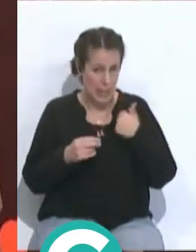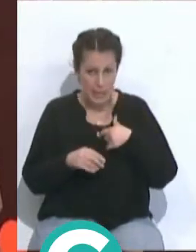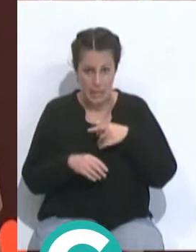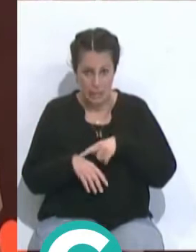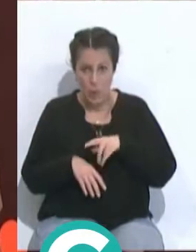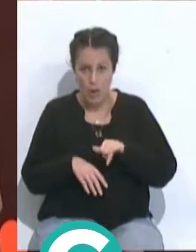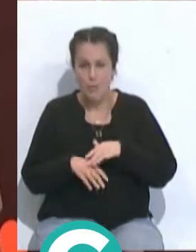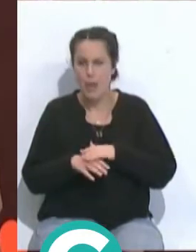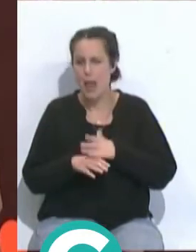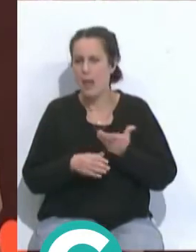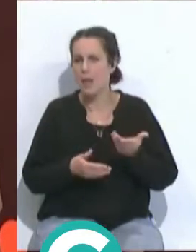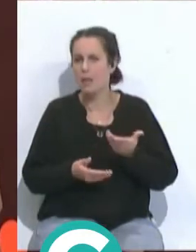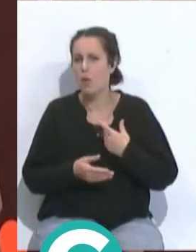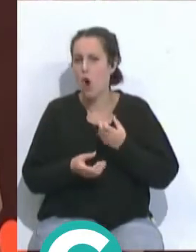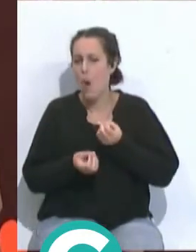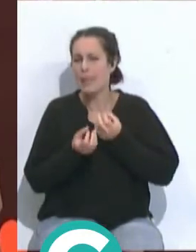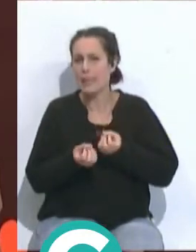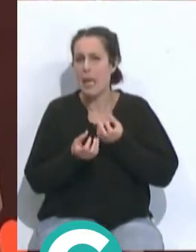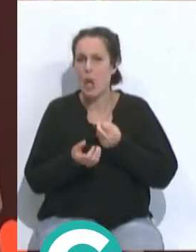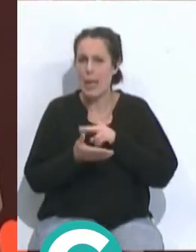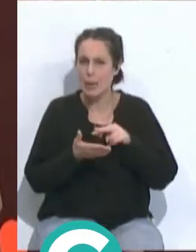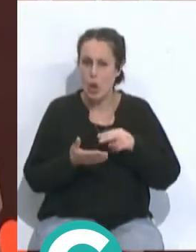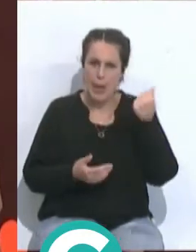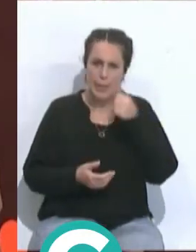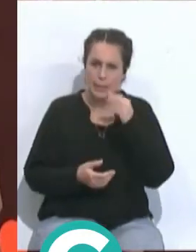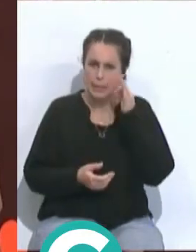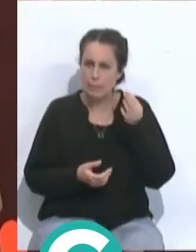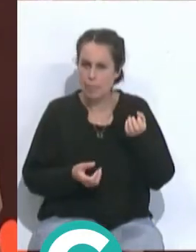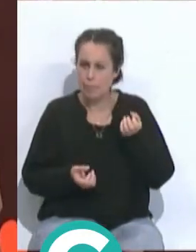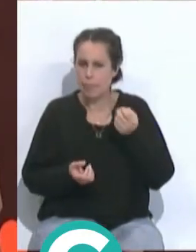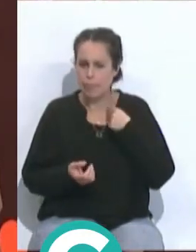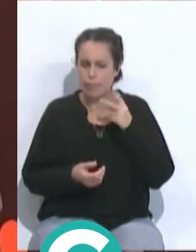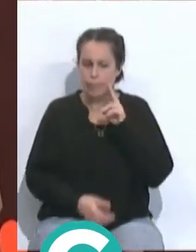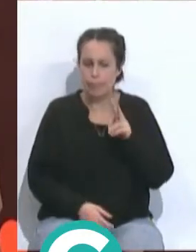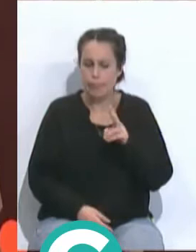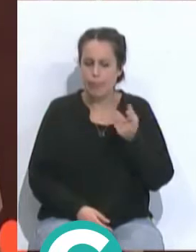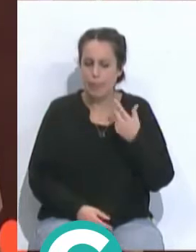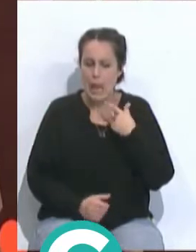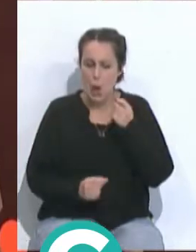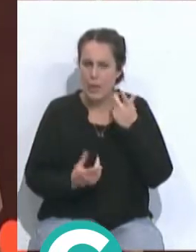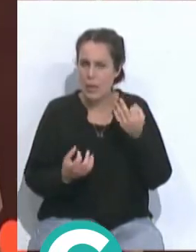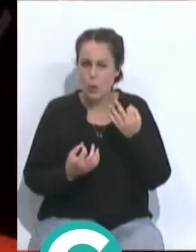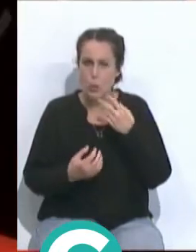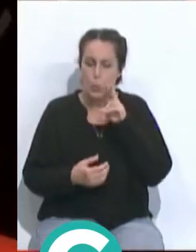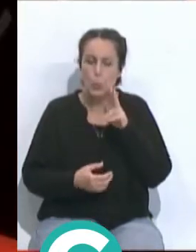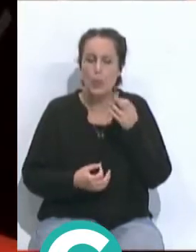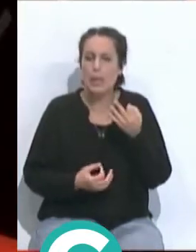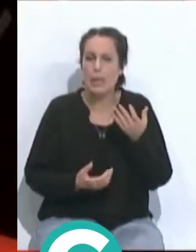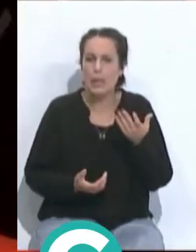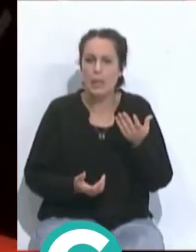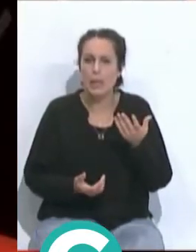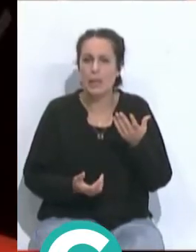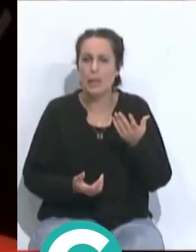tiempo a recibir, ¿no? Los comentarios de lectores y de lectoras que han podido ver, que han descubierto, que han visto. Pues la